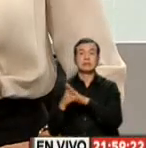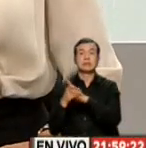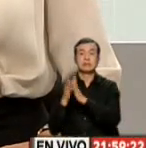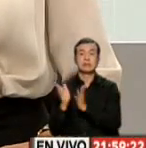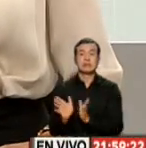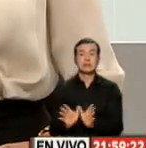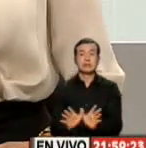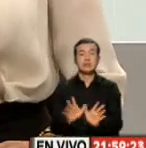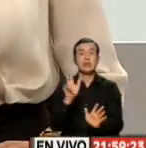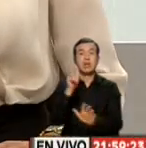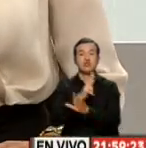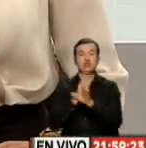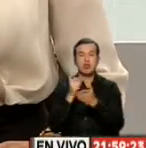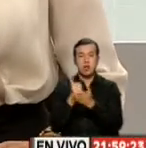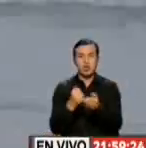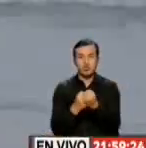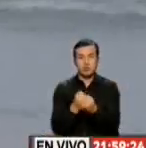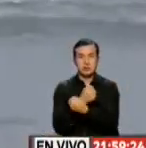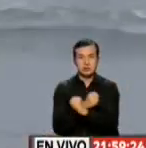les tomó 3 horas.